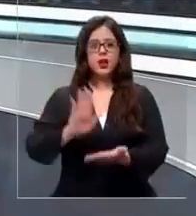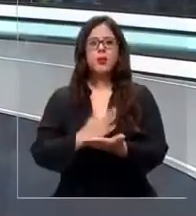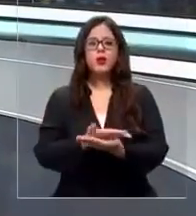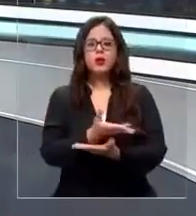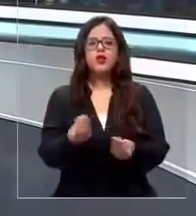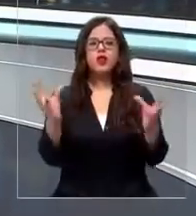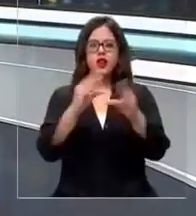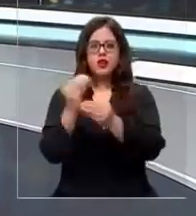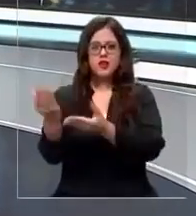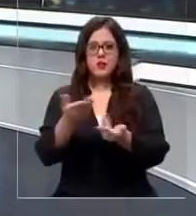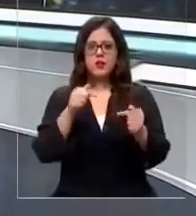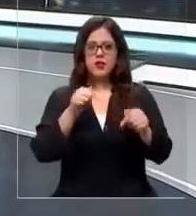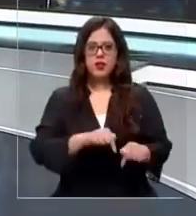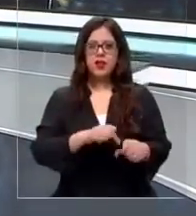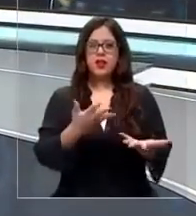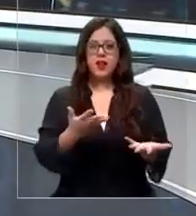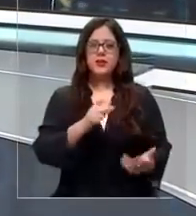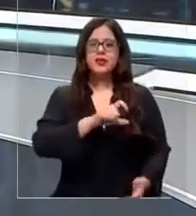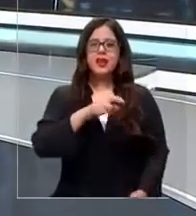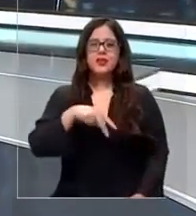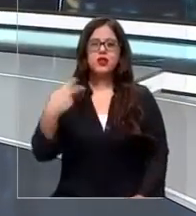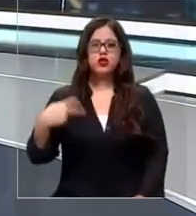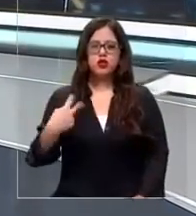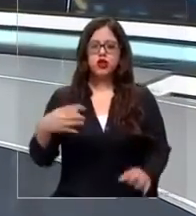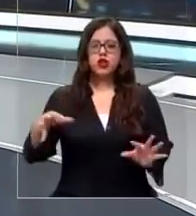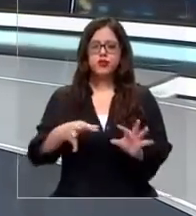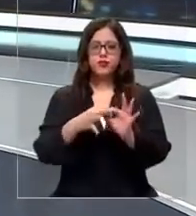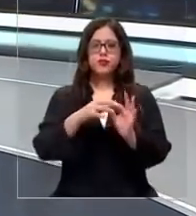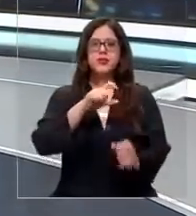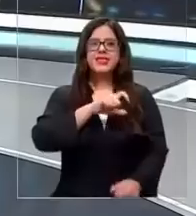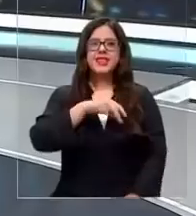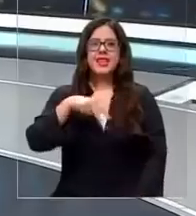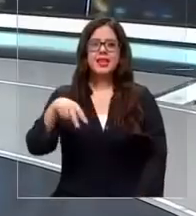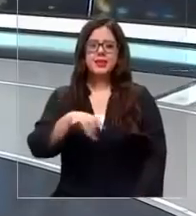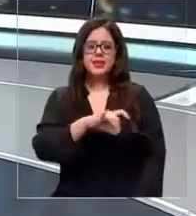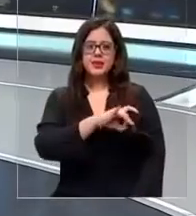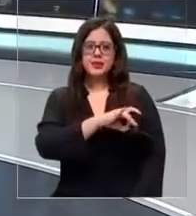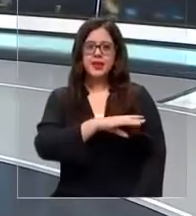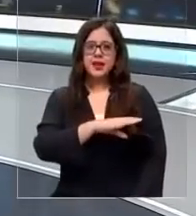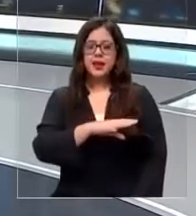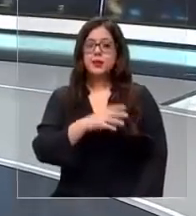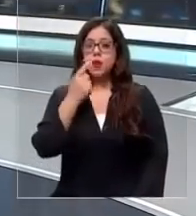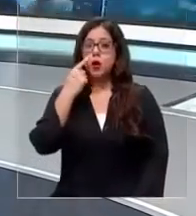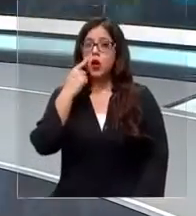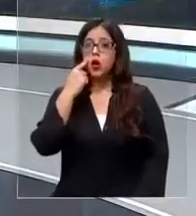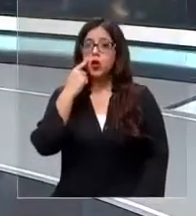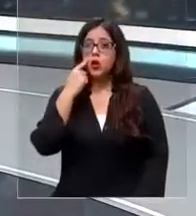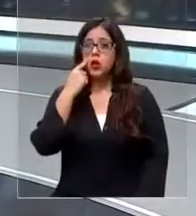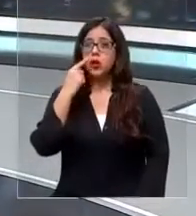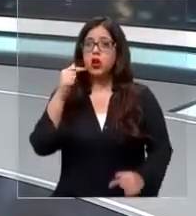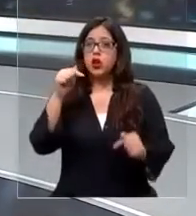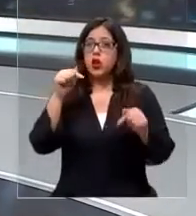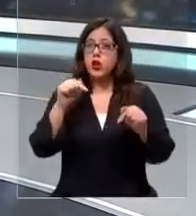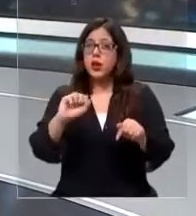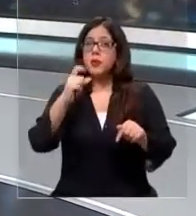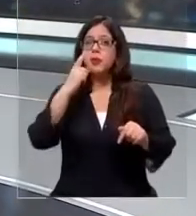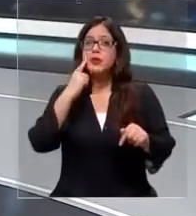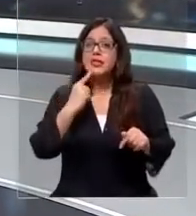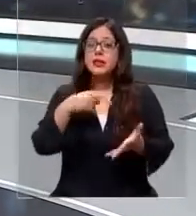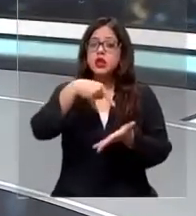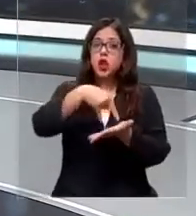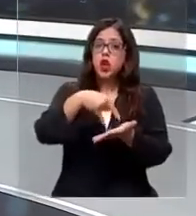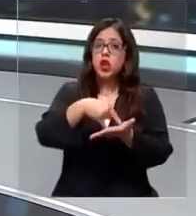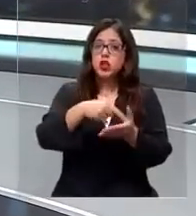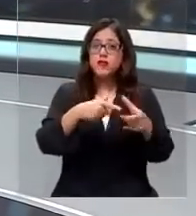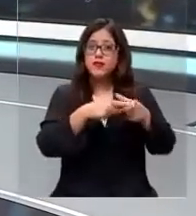¿Cómo están? Muy buenas noches, bienvenidos a esta edición central de Chilevisión Noticias y CNN Chile, en el que fue un tenso primer día en el